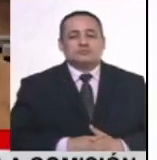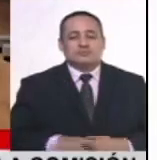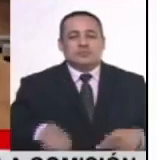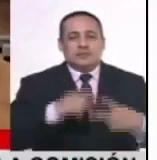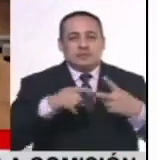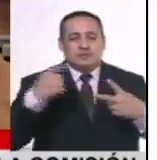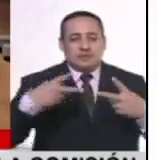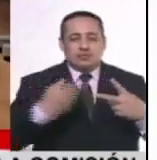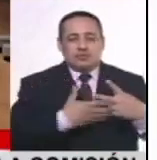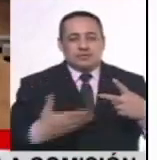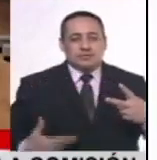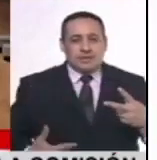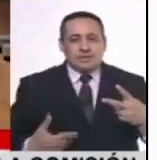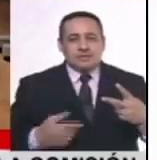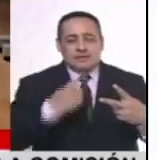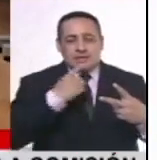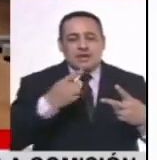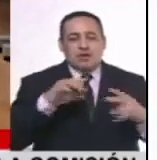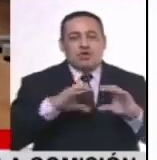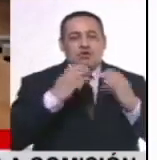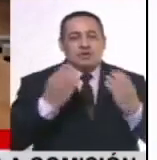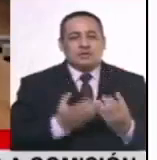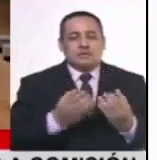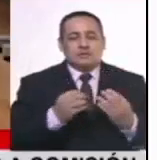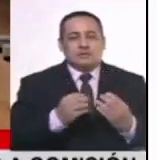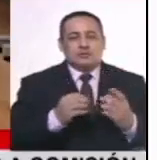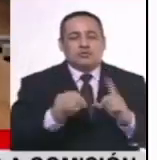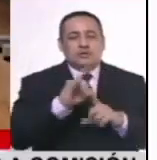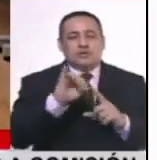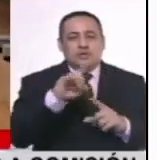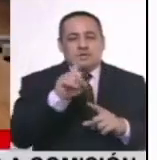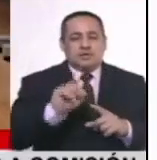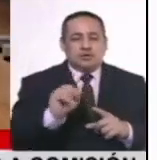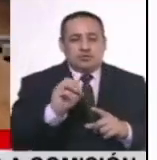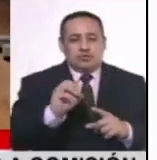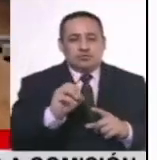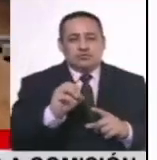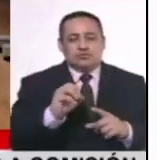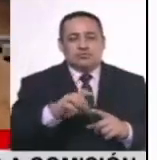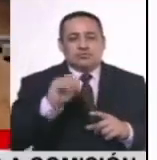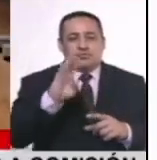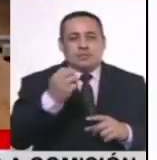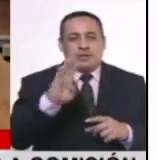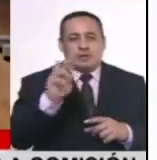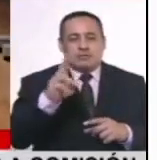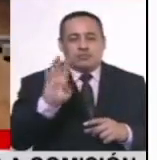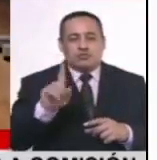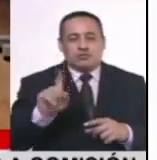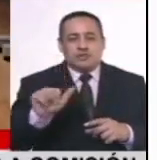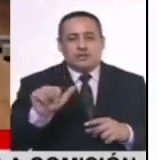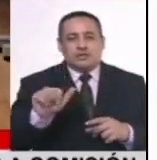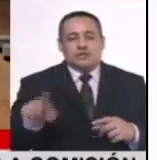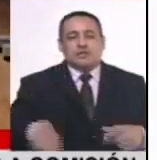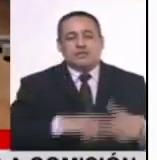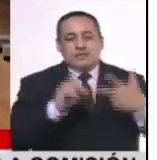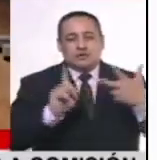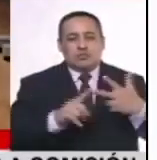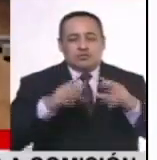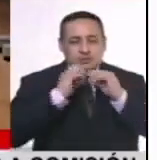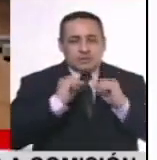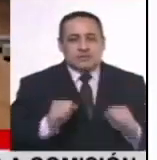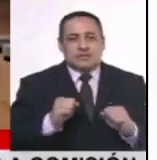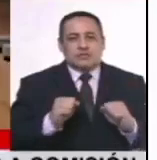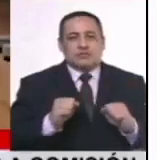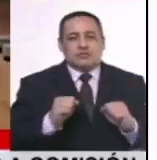para vicepresidente al congresista segundo Teodomiro Quirós Barbosa y como